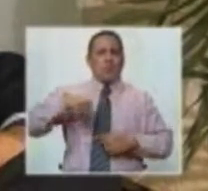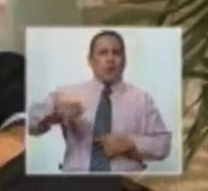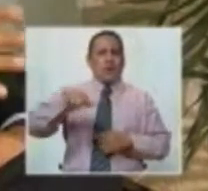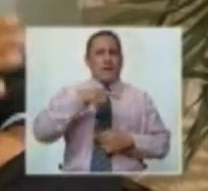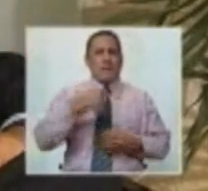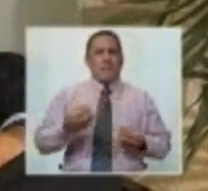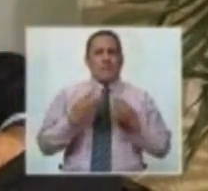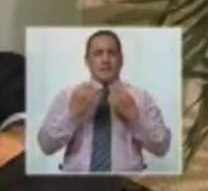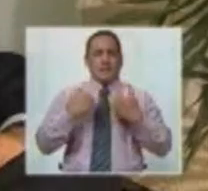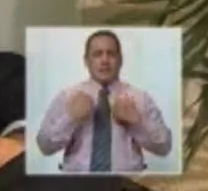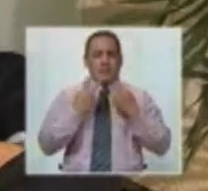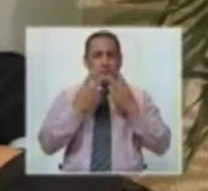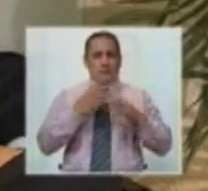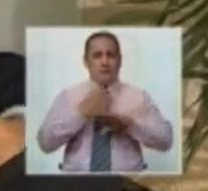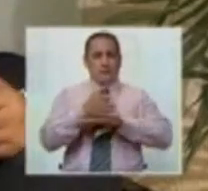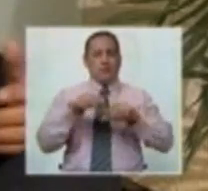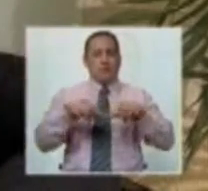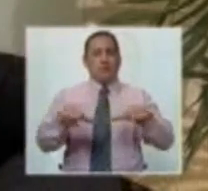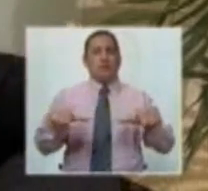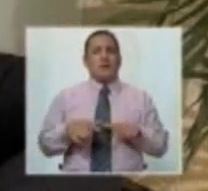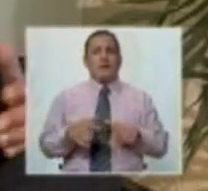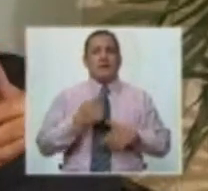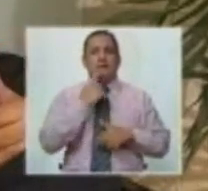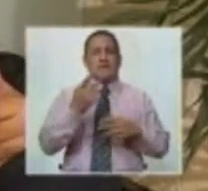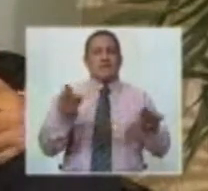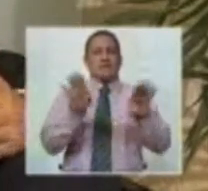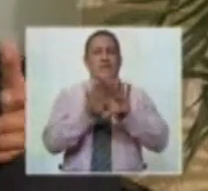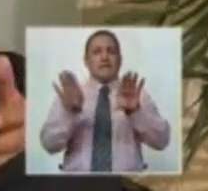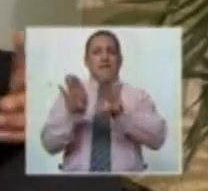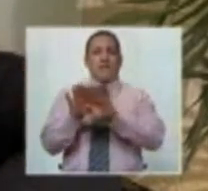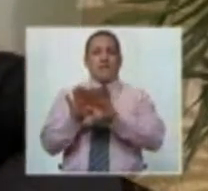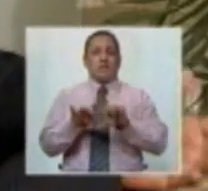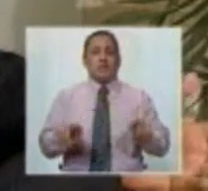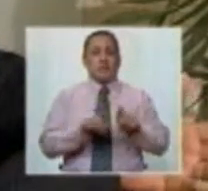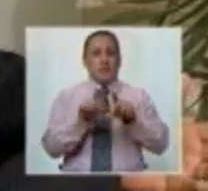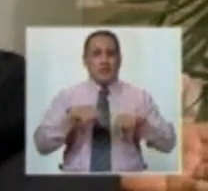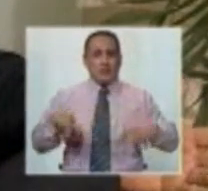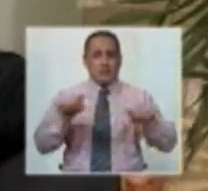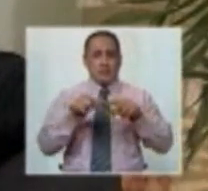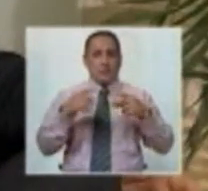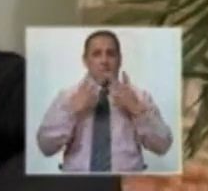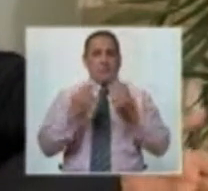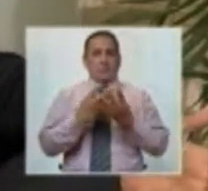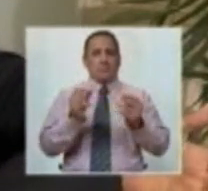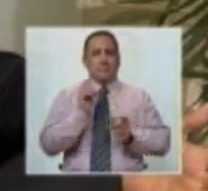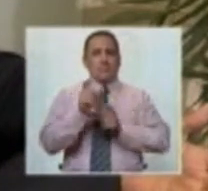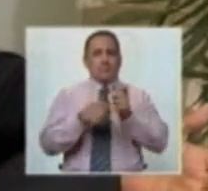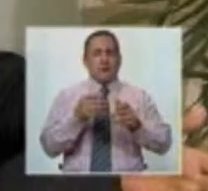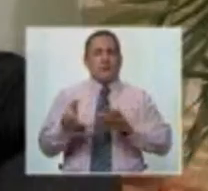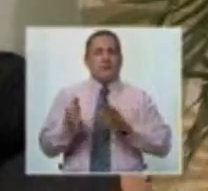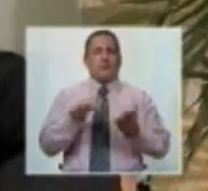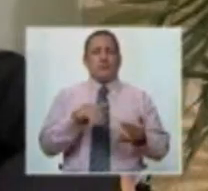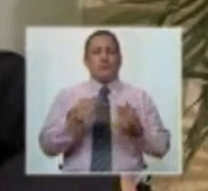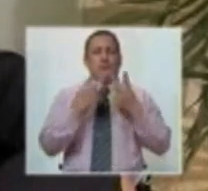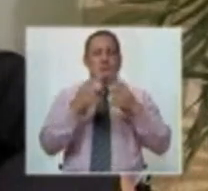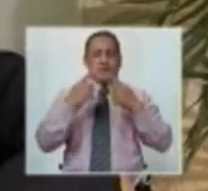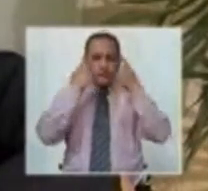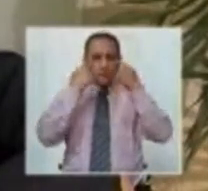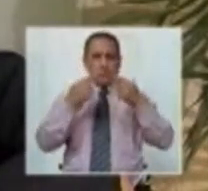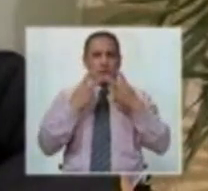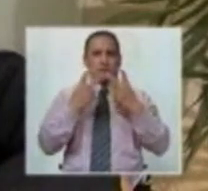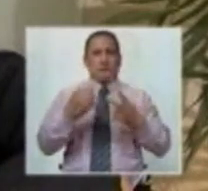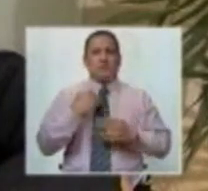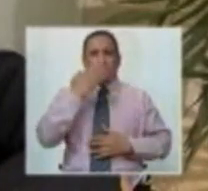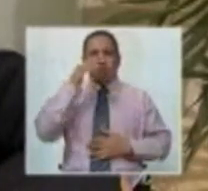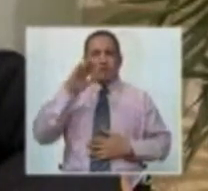para poder tener un acceso a estos lugares que se encuentran enrejados. Uh-huh. Y mientras ello ocurre, hay gente que ha muerto. Claro. Recuerdo particularmente el